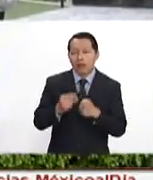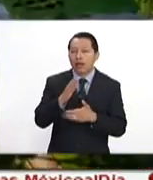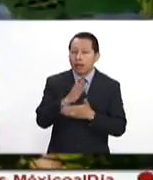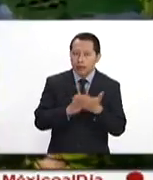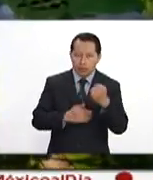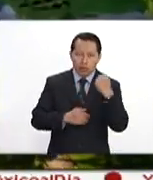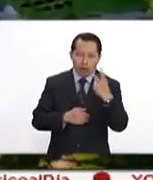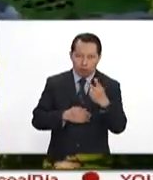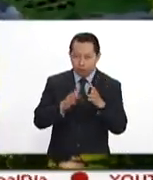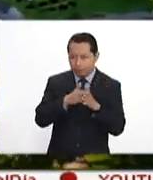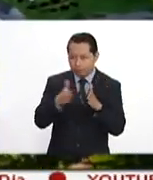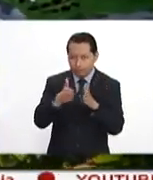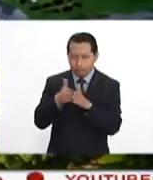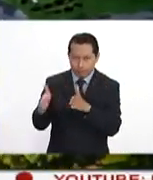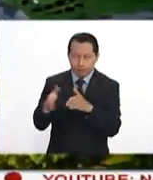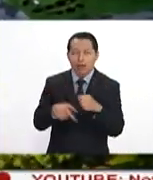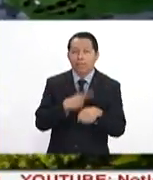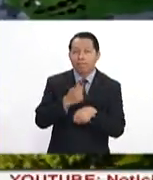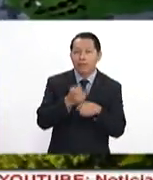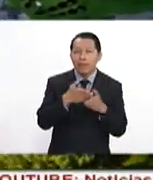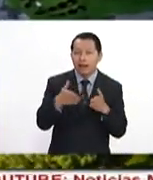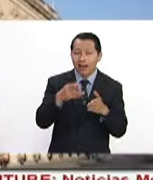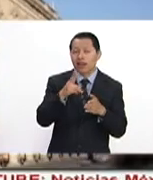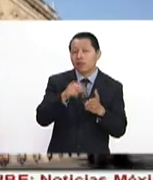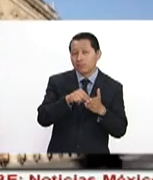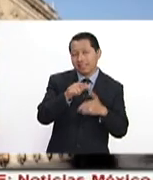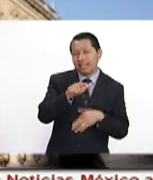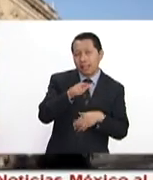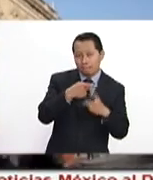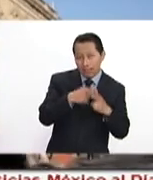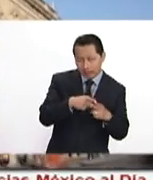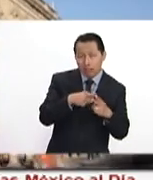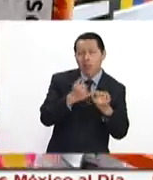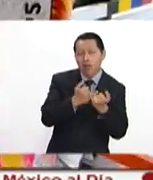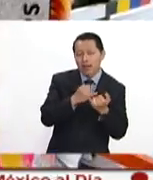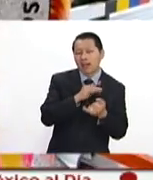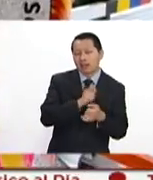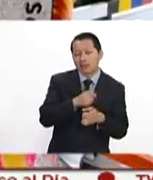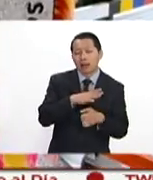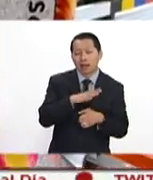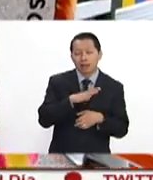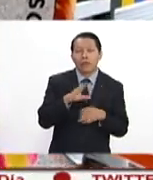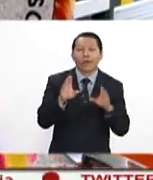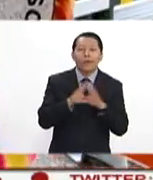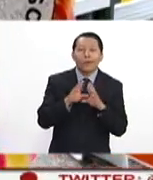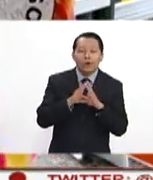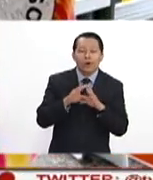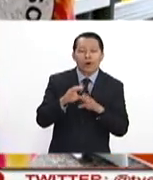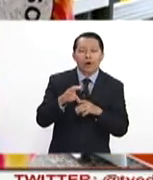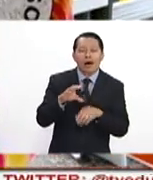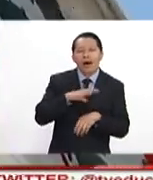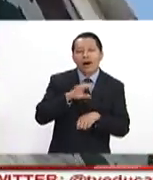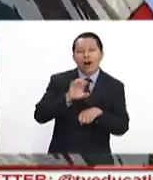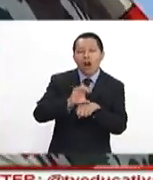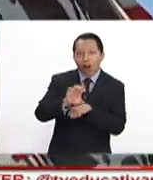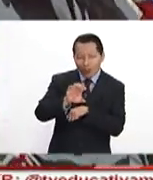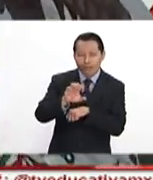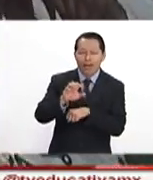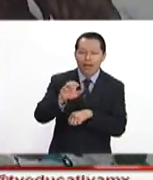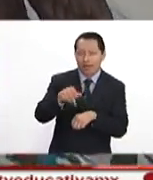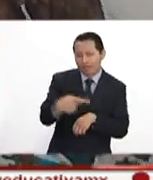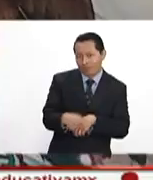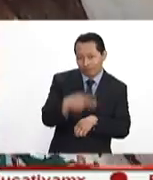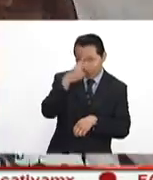dos fases. La primera comenzará este 2017 y versará sobre la presencia de Colombia en tierra